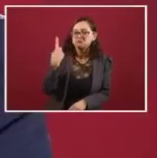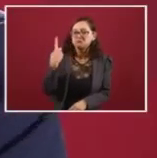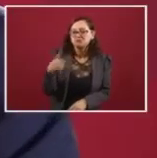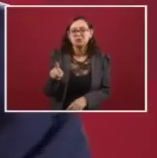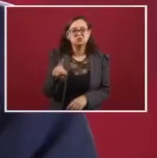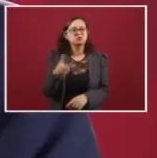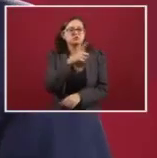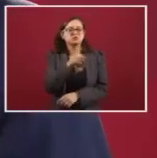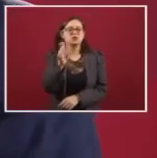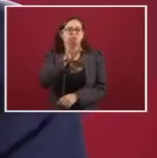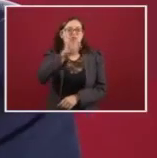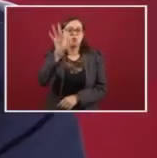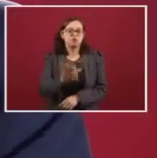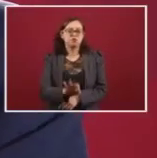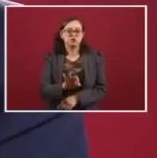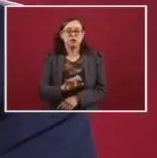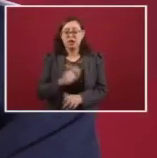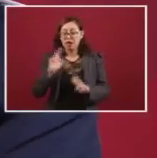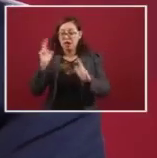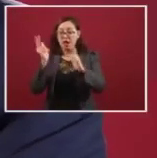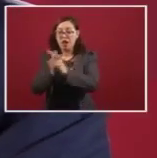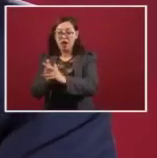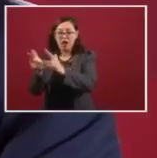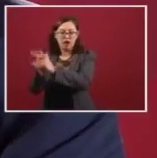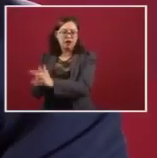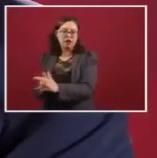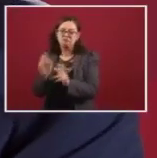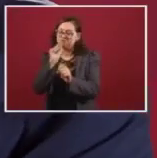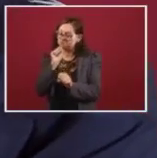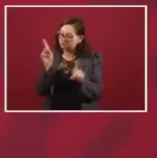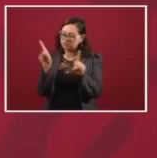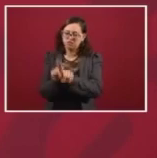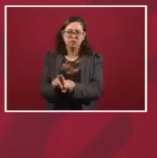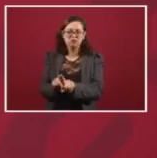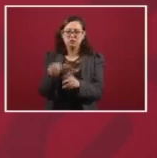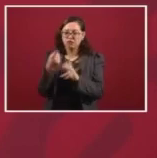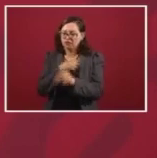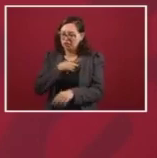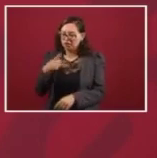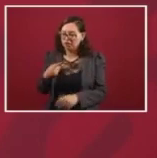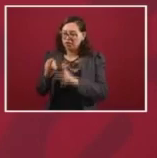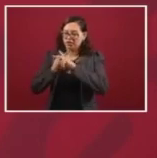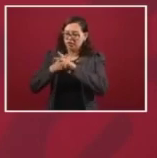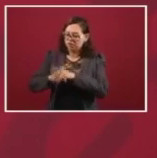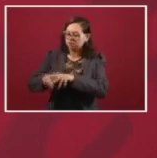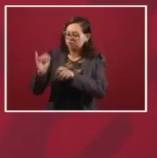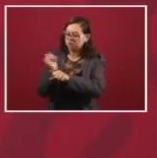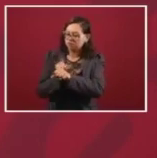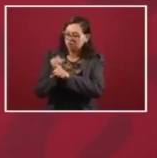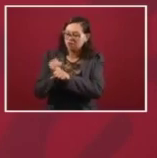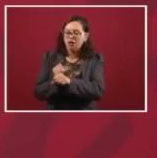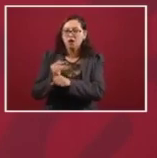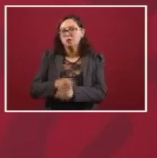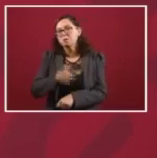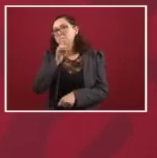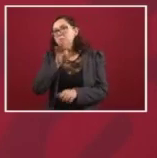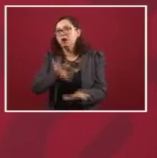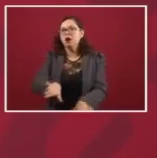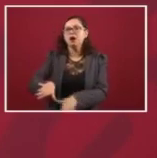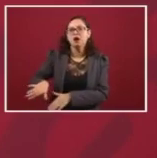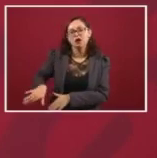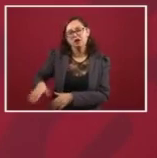pues todo. En el caso de homicidio hay que abrir una carpeta de investigación, ahí no se pueden ocultar